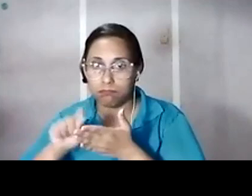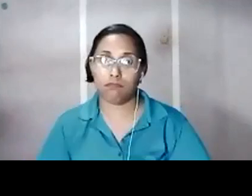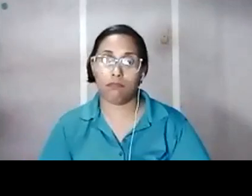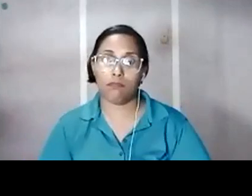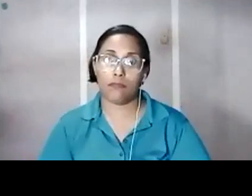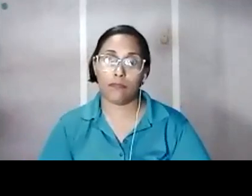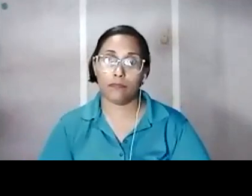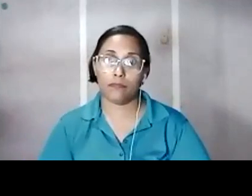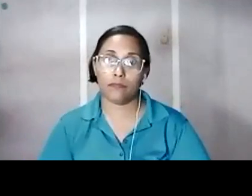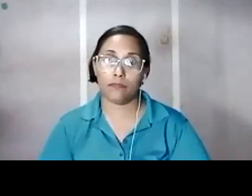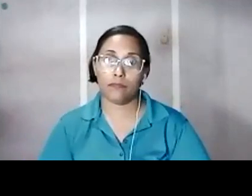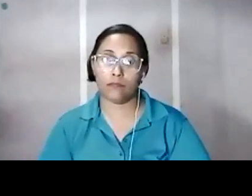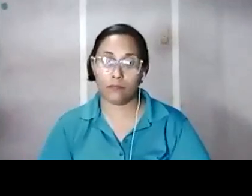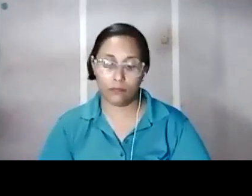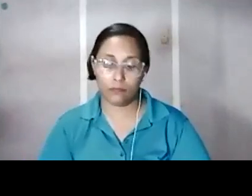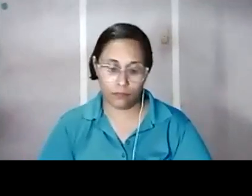entonces